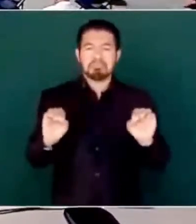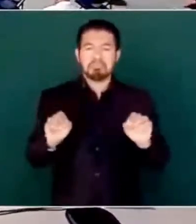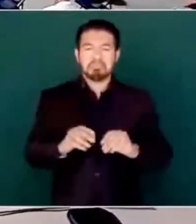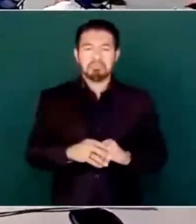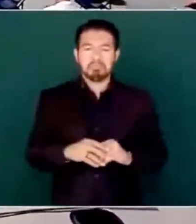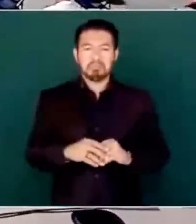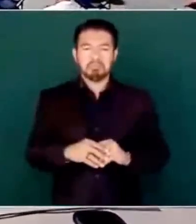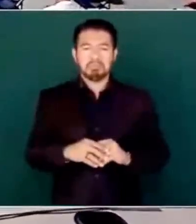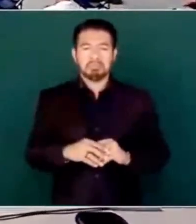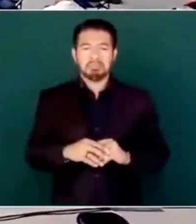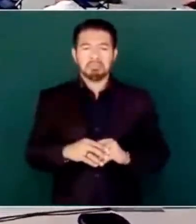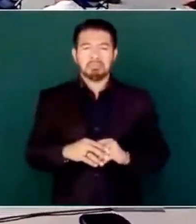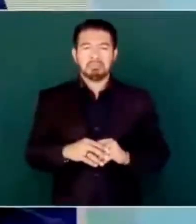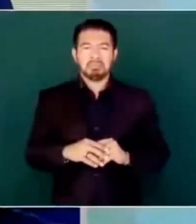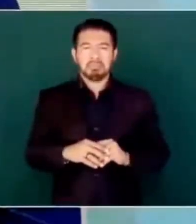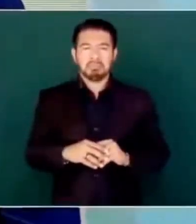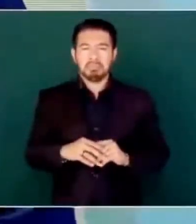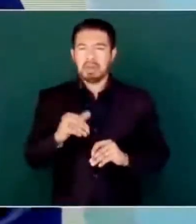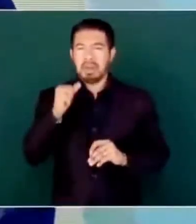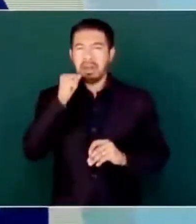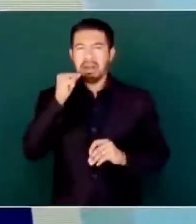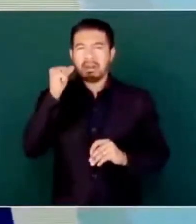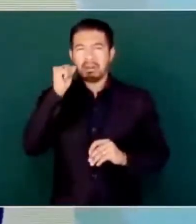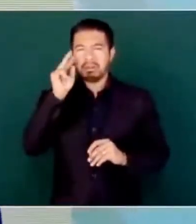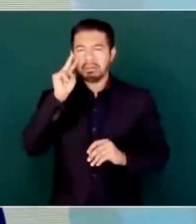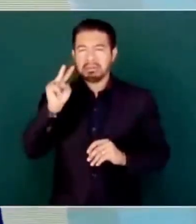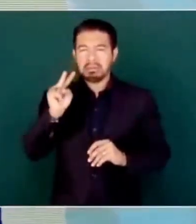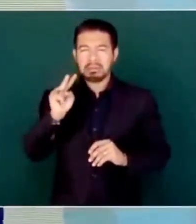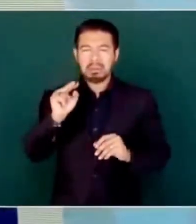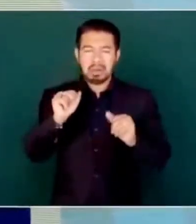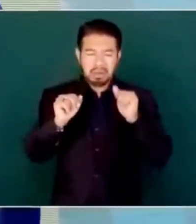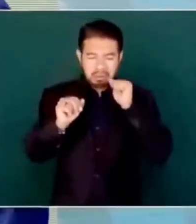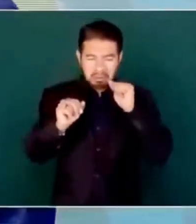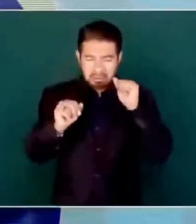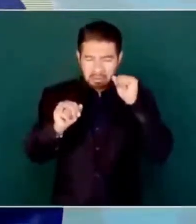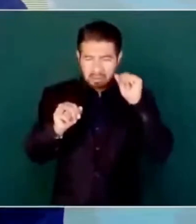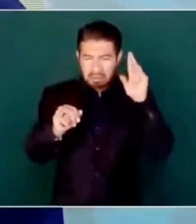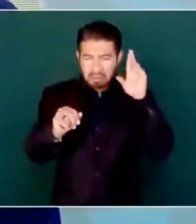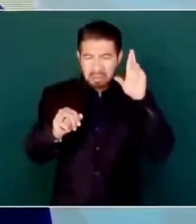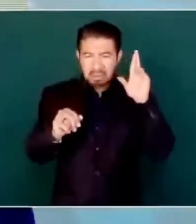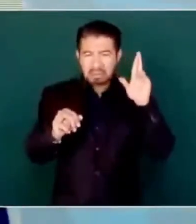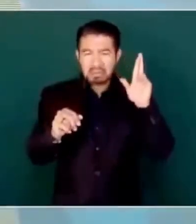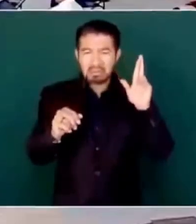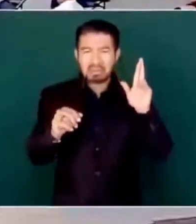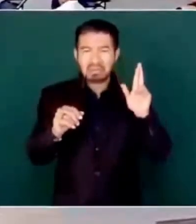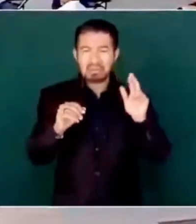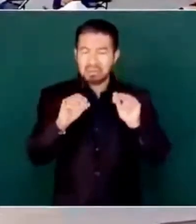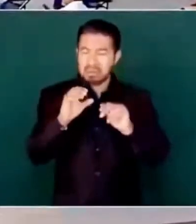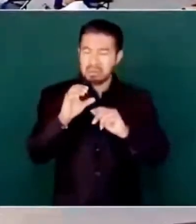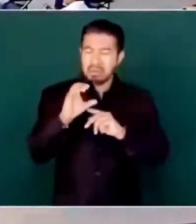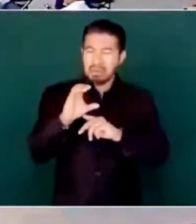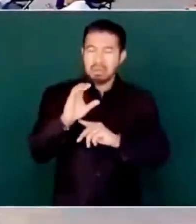Ayer vi que antier, Claudia fue entrevistada